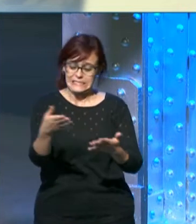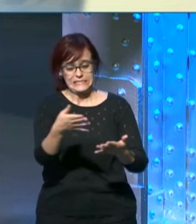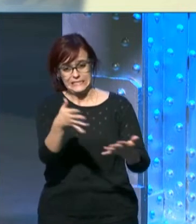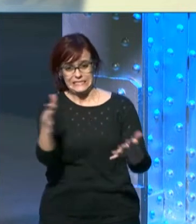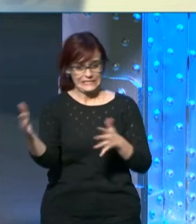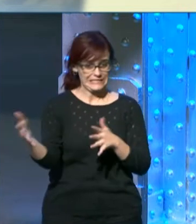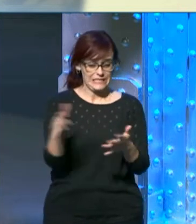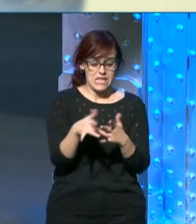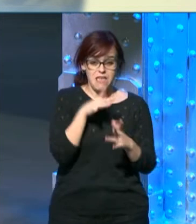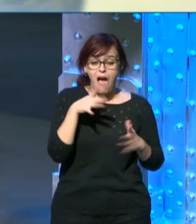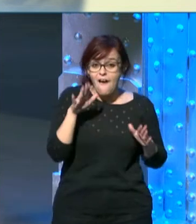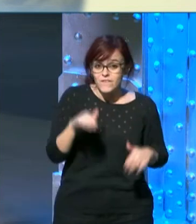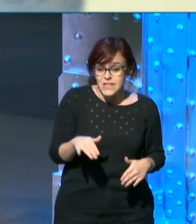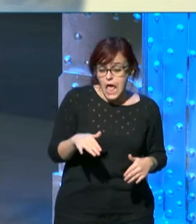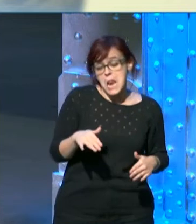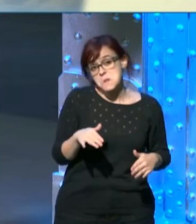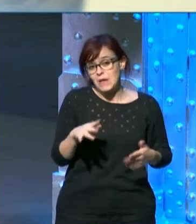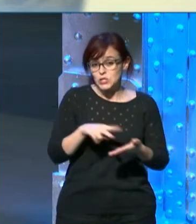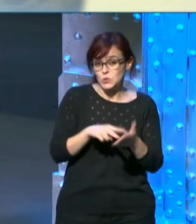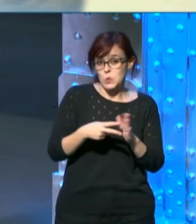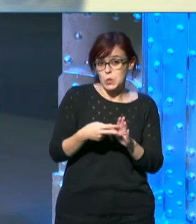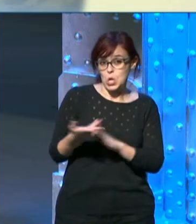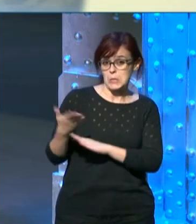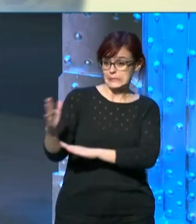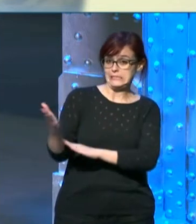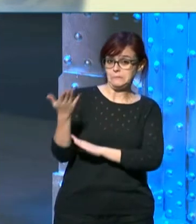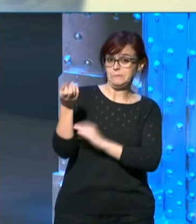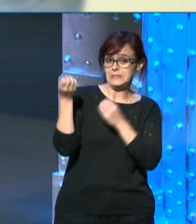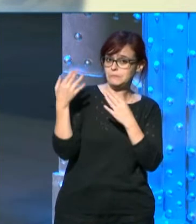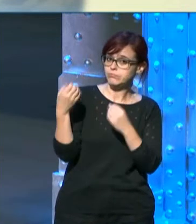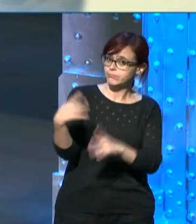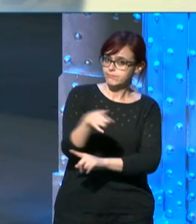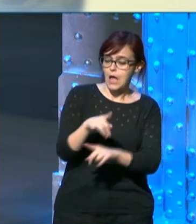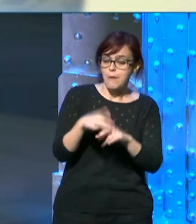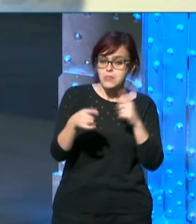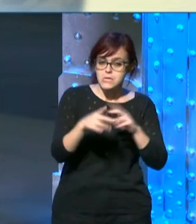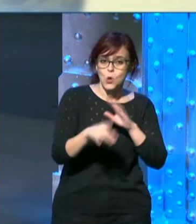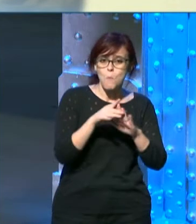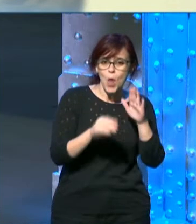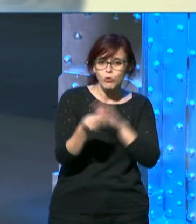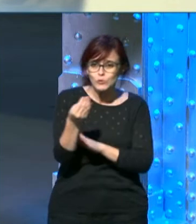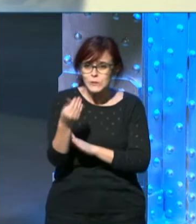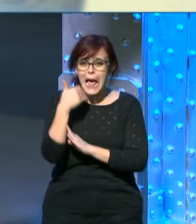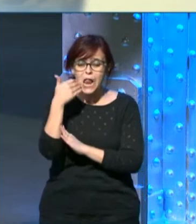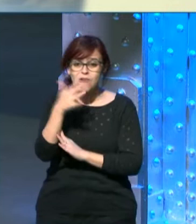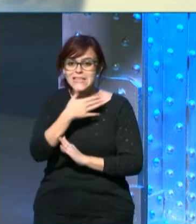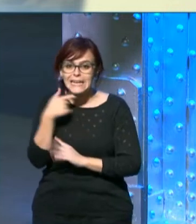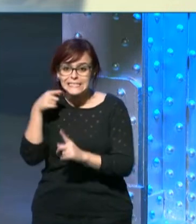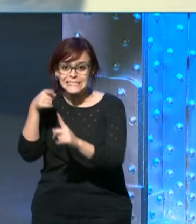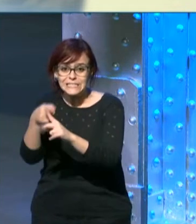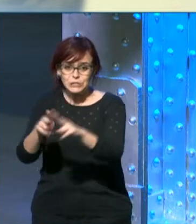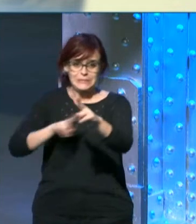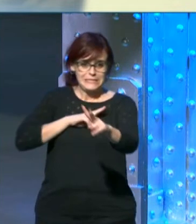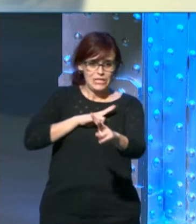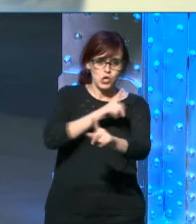que funcionen ni responden. Voy al manual y no siempre encuentro lo que tengo que encontrar, voy a un producto y no siempre responde como tiene que responder. Y